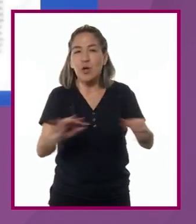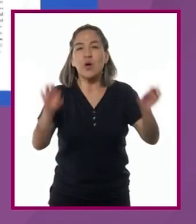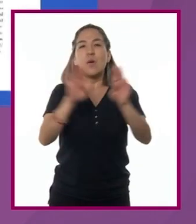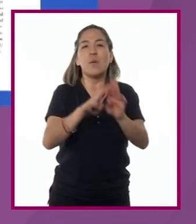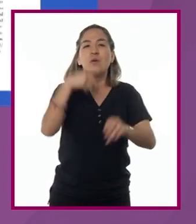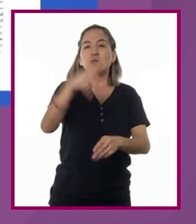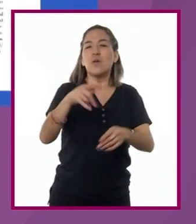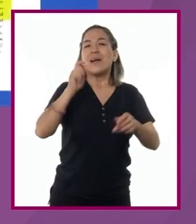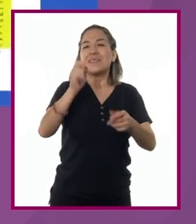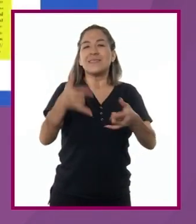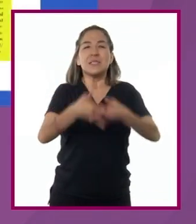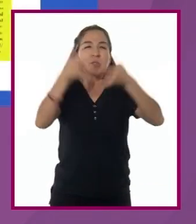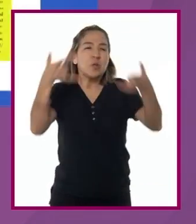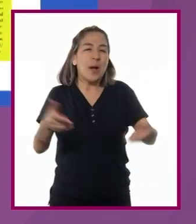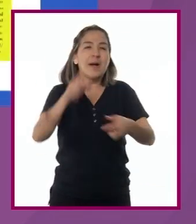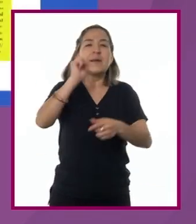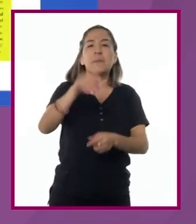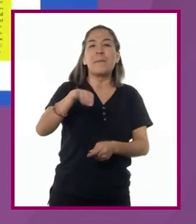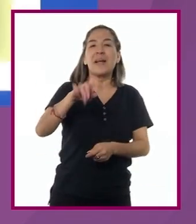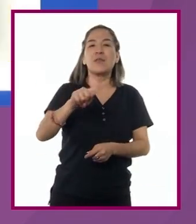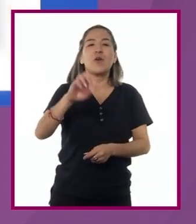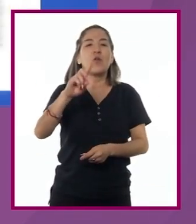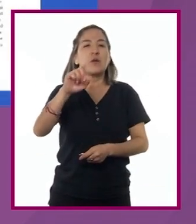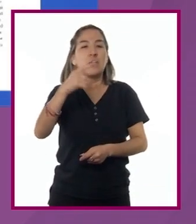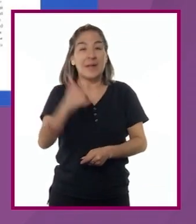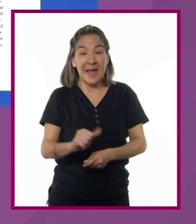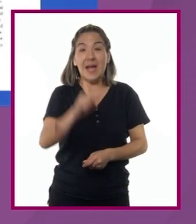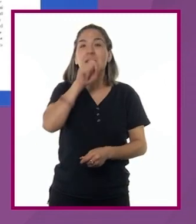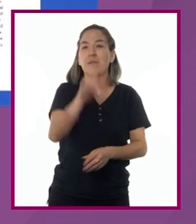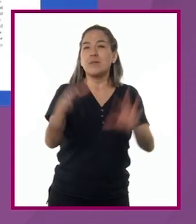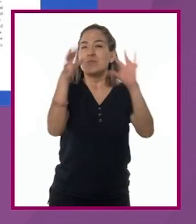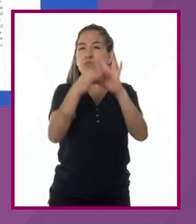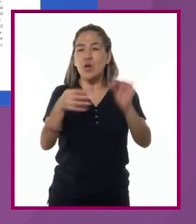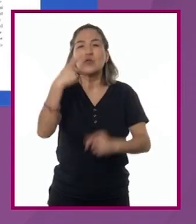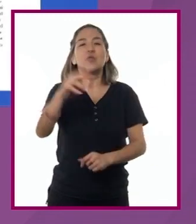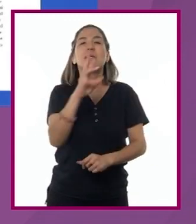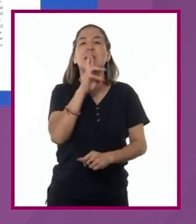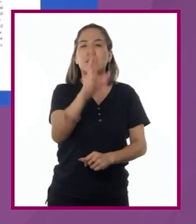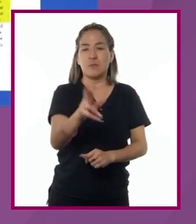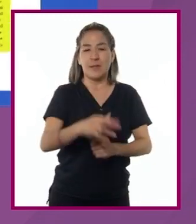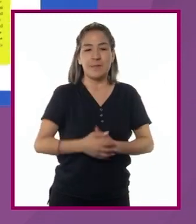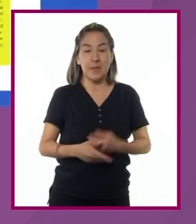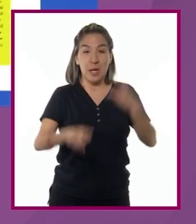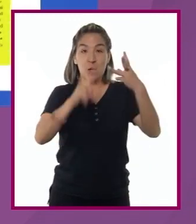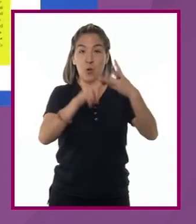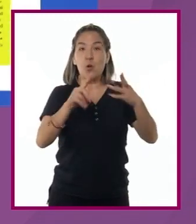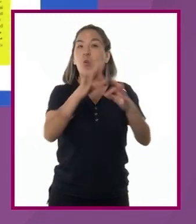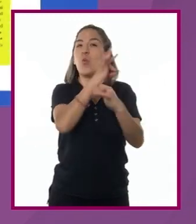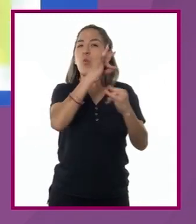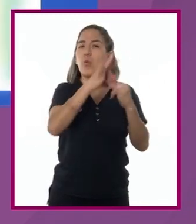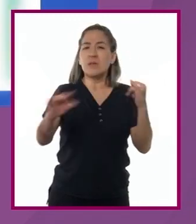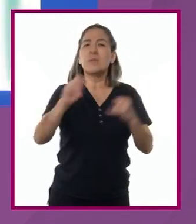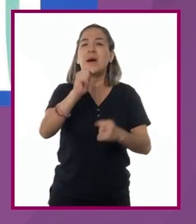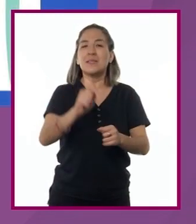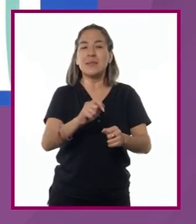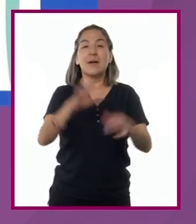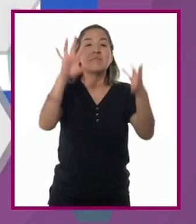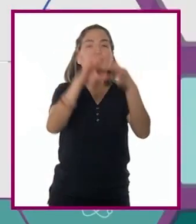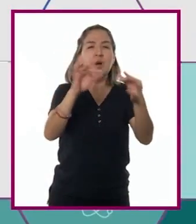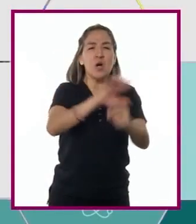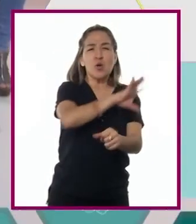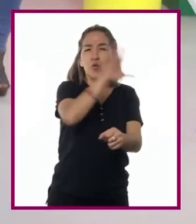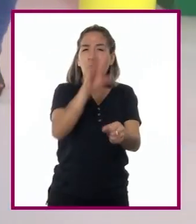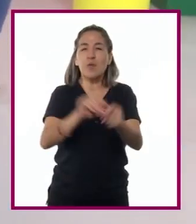marco teórico, la metodología y los resultados. En la parte final, las conclusiones y la